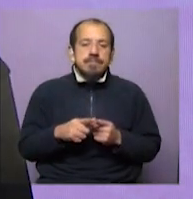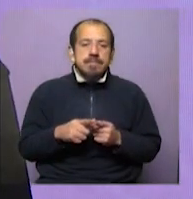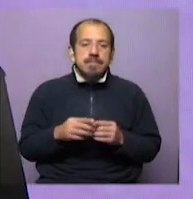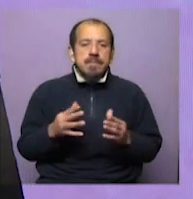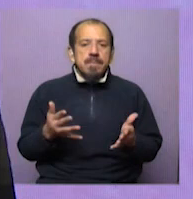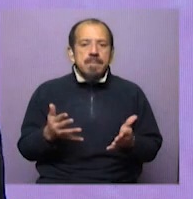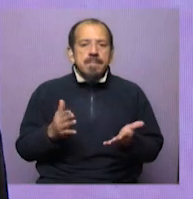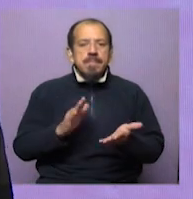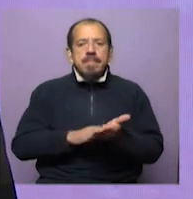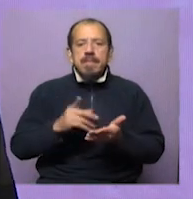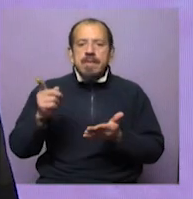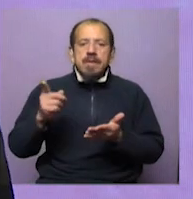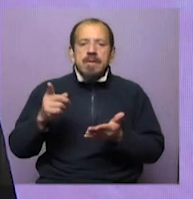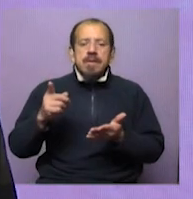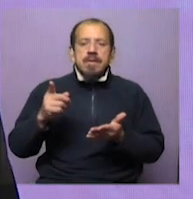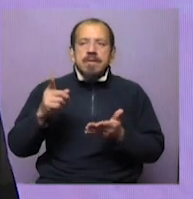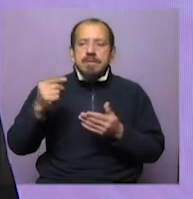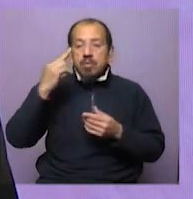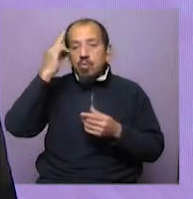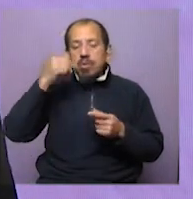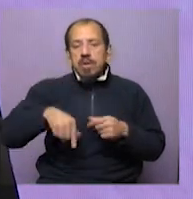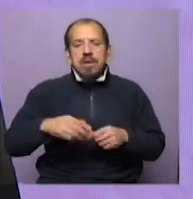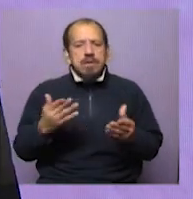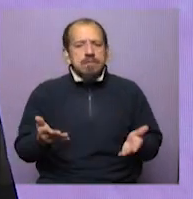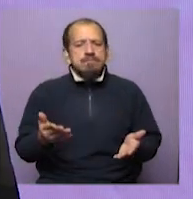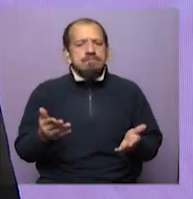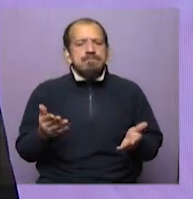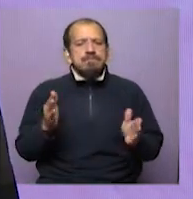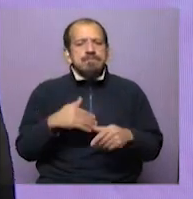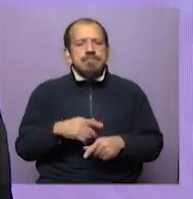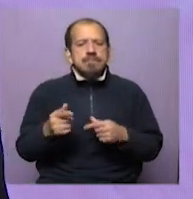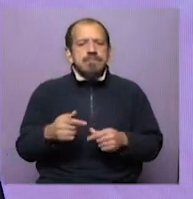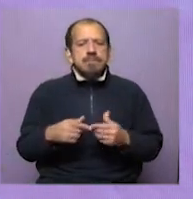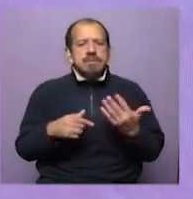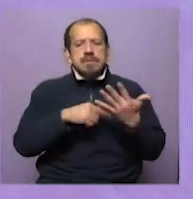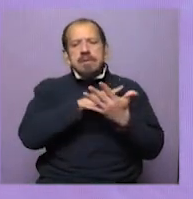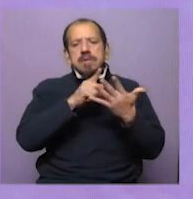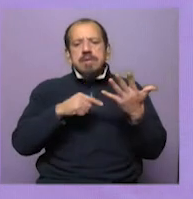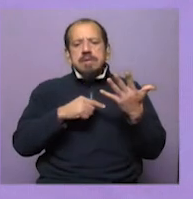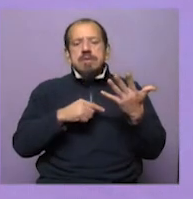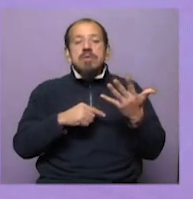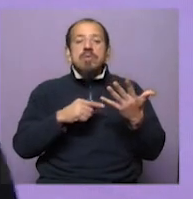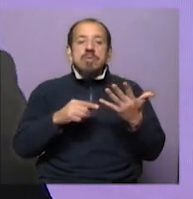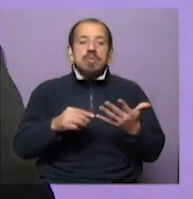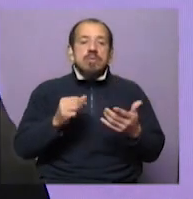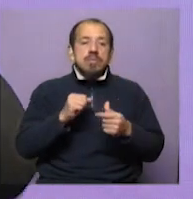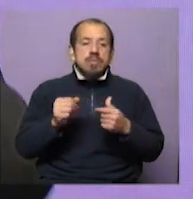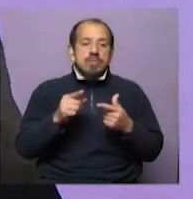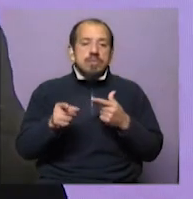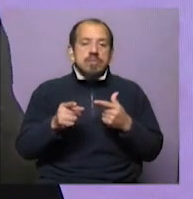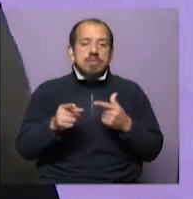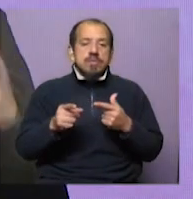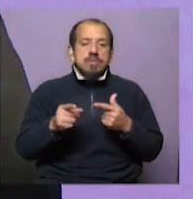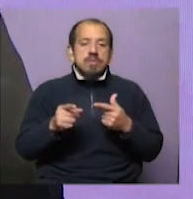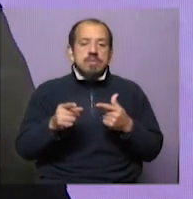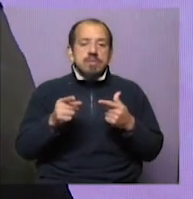Que son una referencia, decía, en Uruguay no puedo creer, o sea, las 5 y cada uno podría estar tipo como